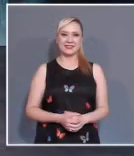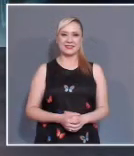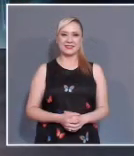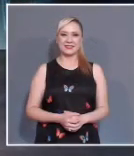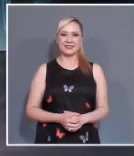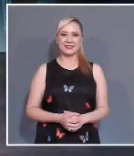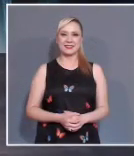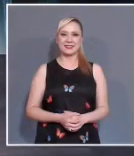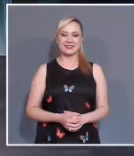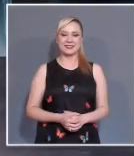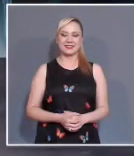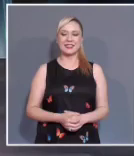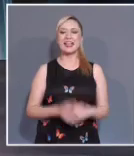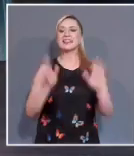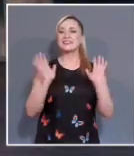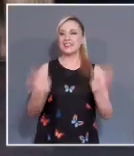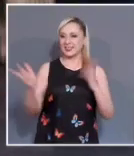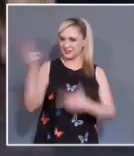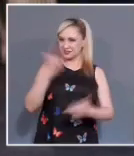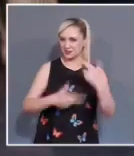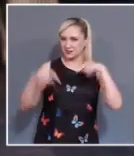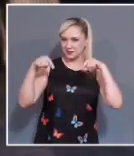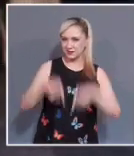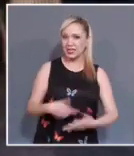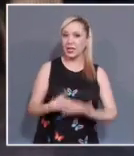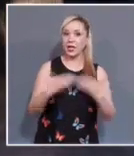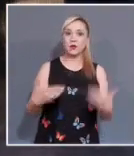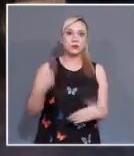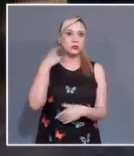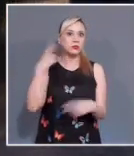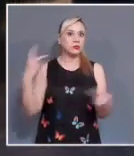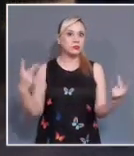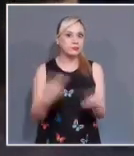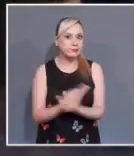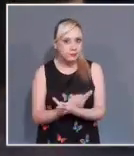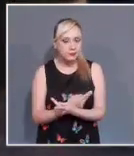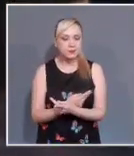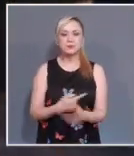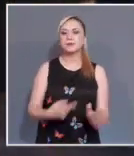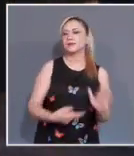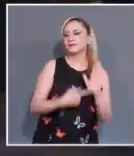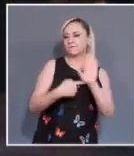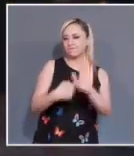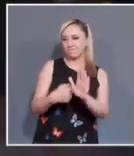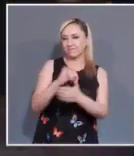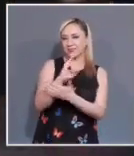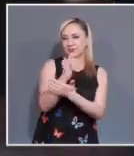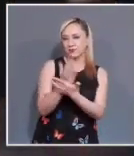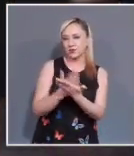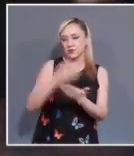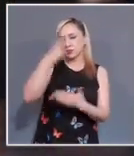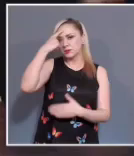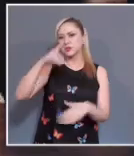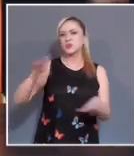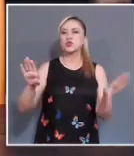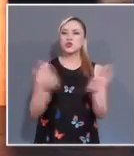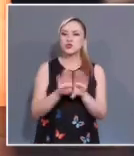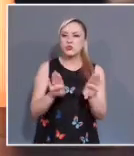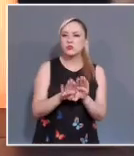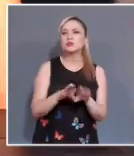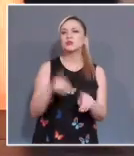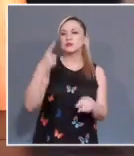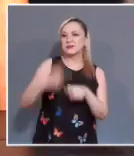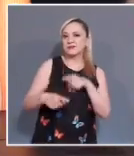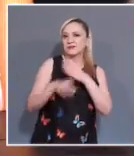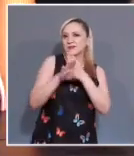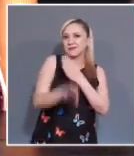Y ya estamos de regreso, vámonos con más información. Durante la presentación del informe de avance de la estrategia para combatir la violencia contra